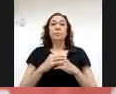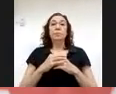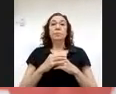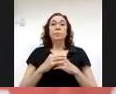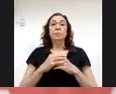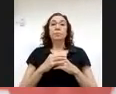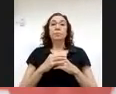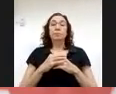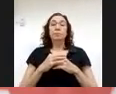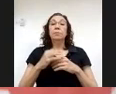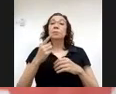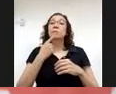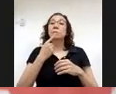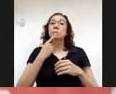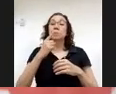se declara